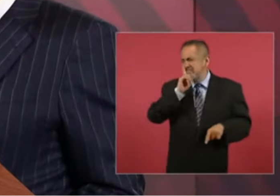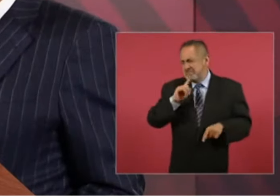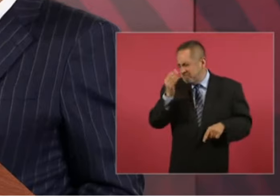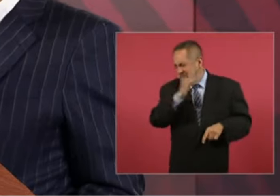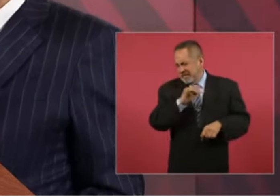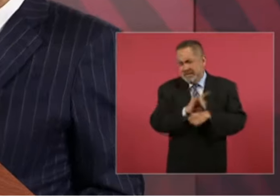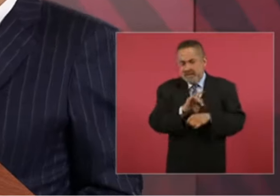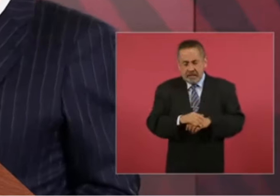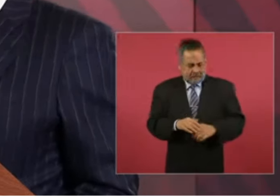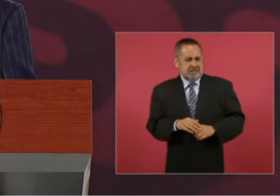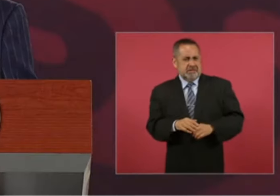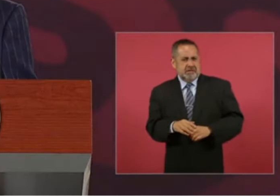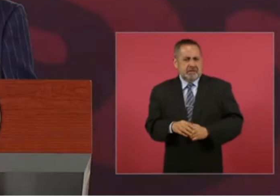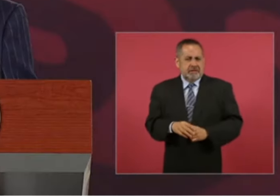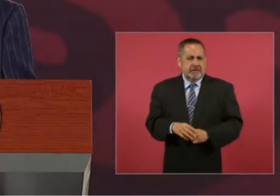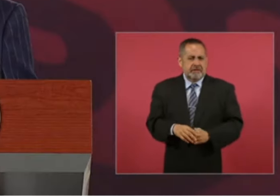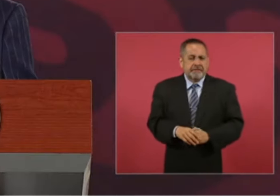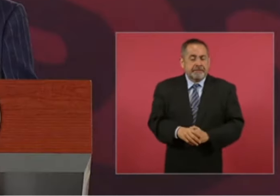yo hasta